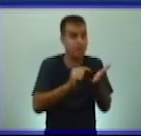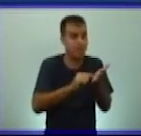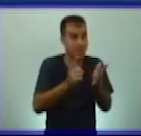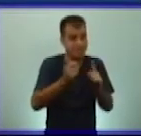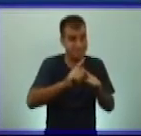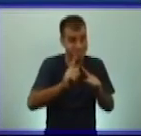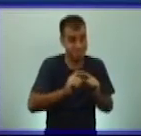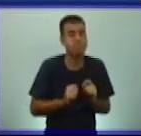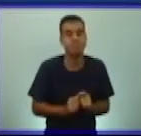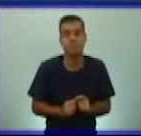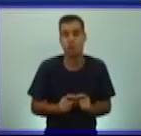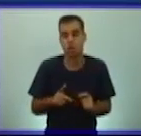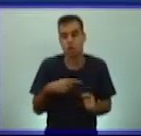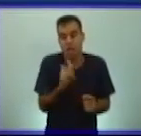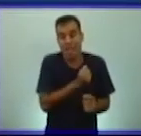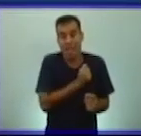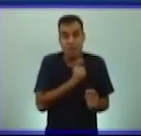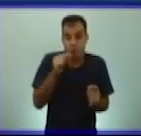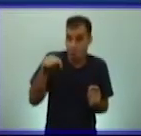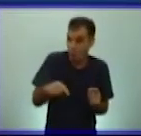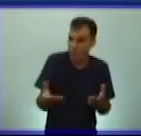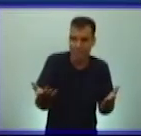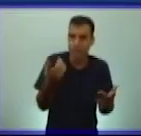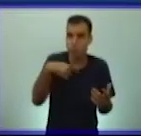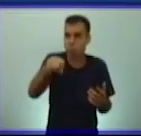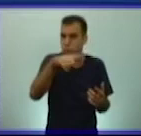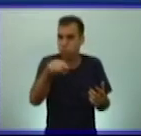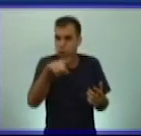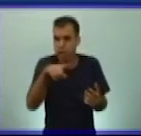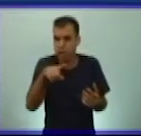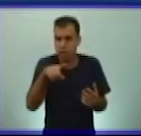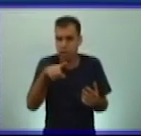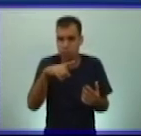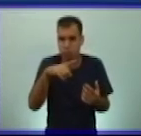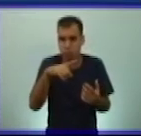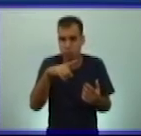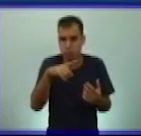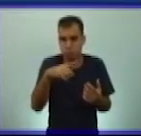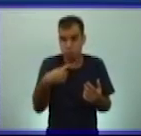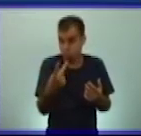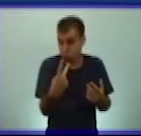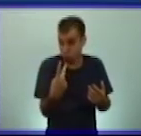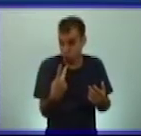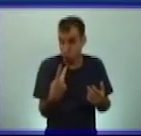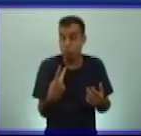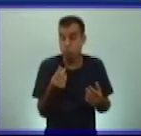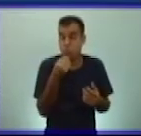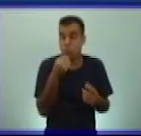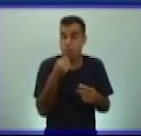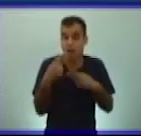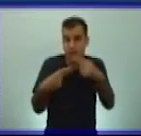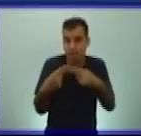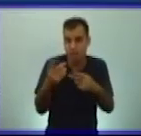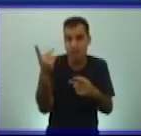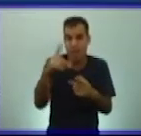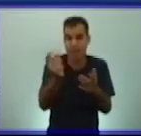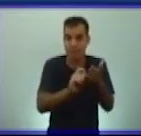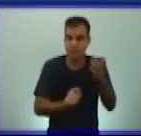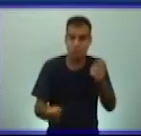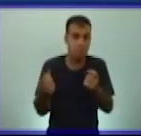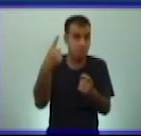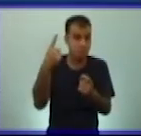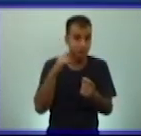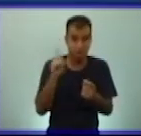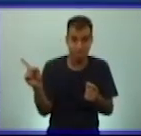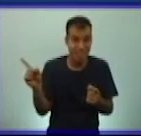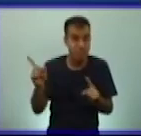teníamos como intención en la clase de hoy que ustedes junto conmigo resolvieran este primer ejercicio que está en su